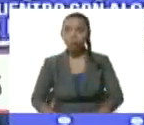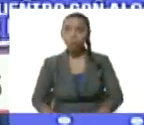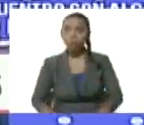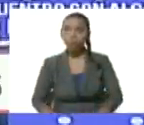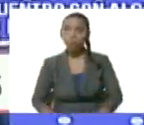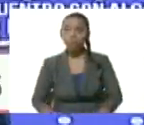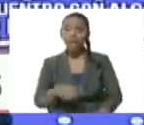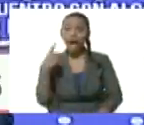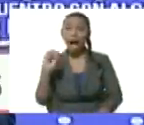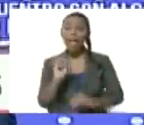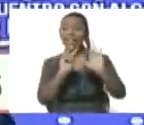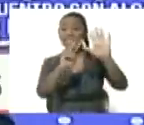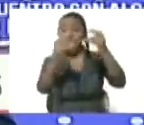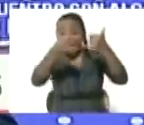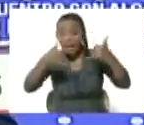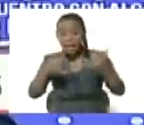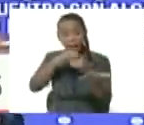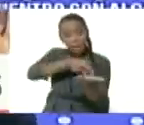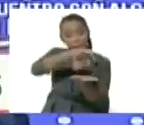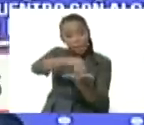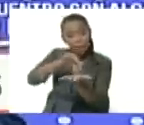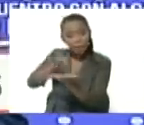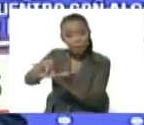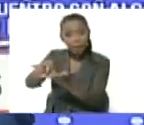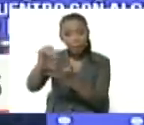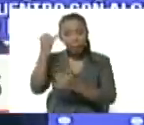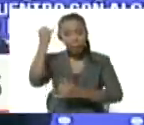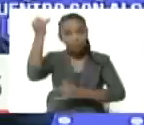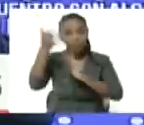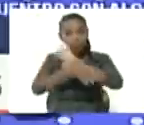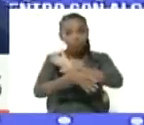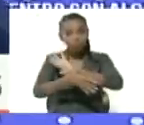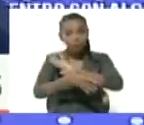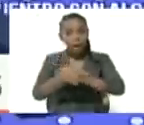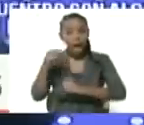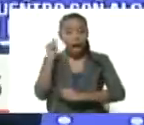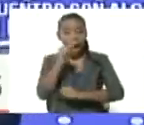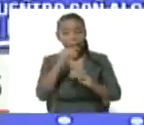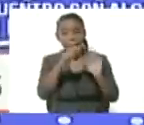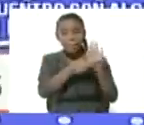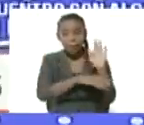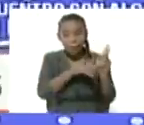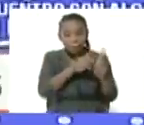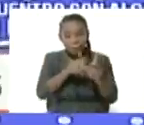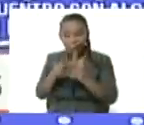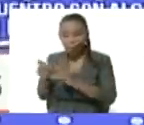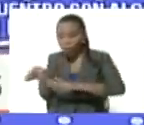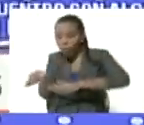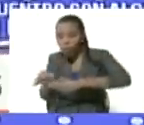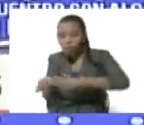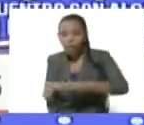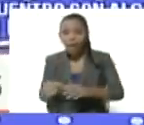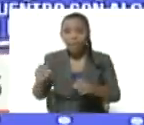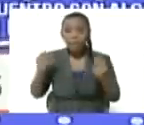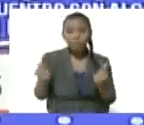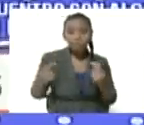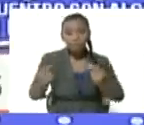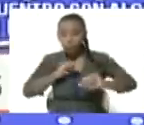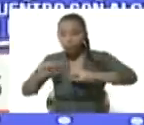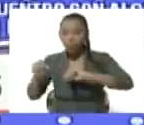Están las siete líneas estratégicas y está la agenda municipal de acción de gobierno.